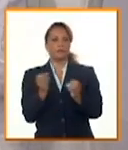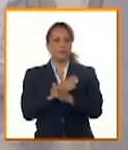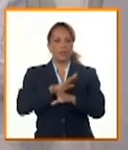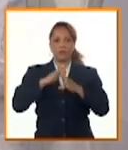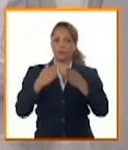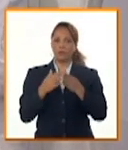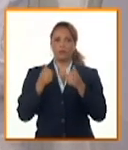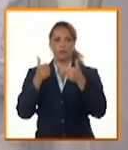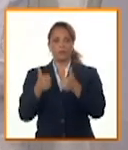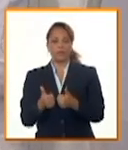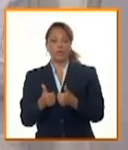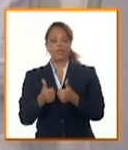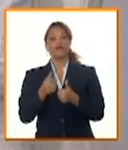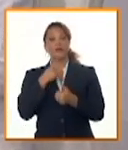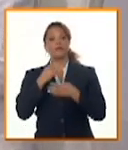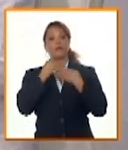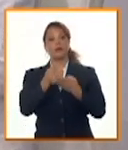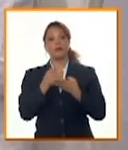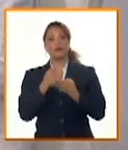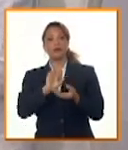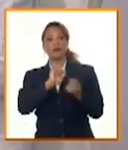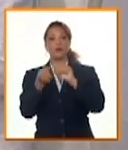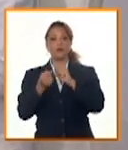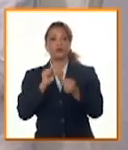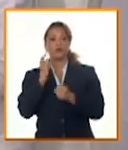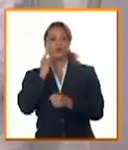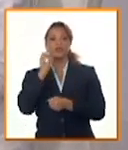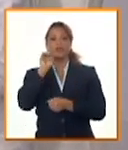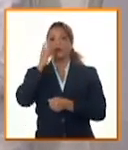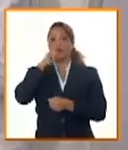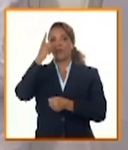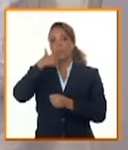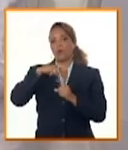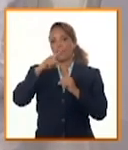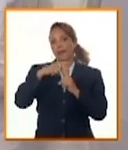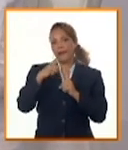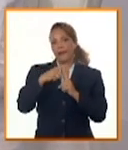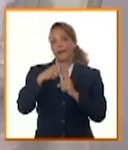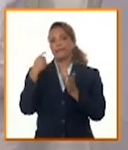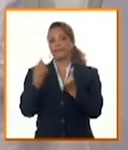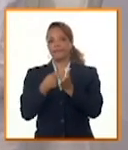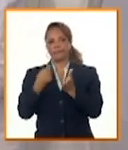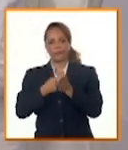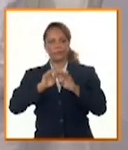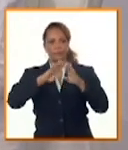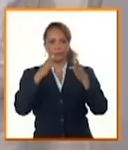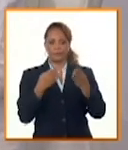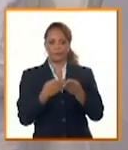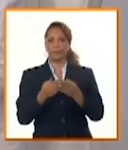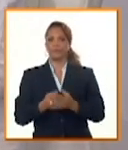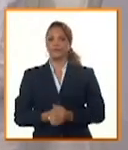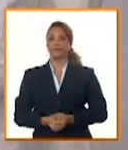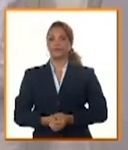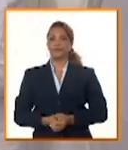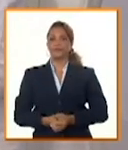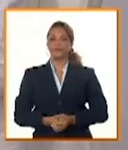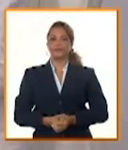incentivar el control fiscal el control monetario y la legalidad socialista En definitiva